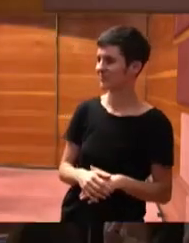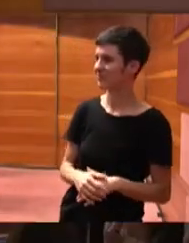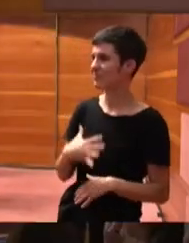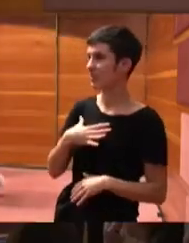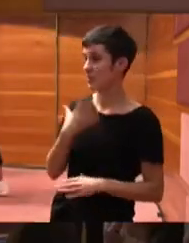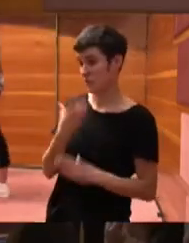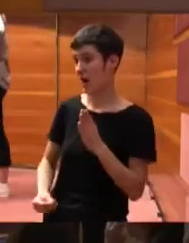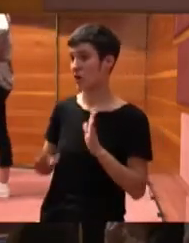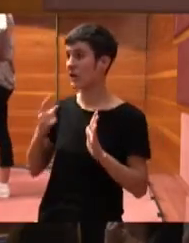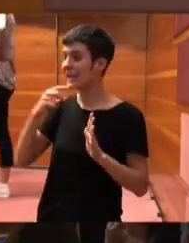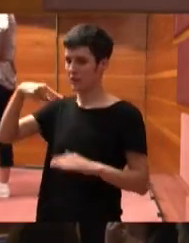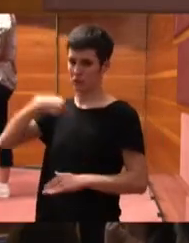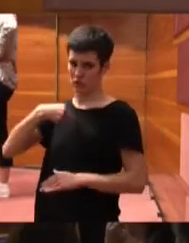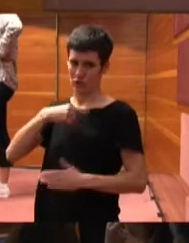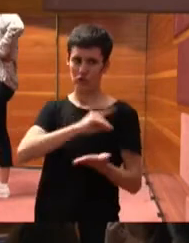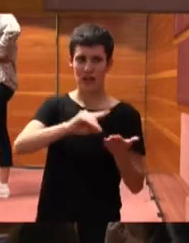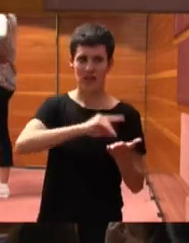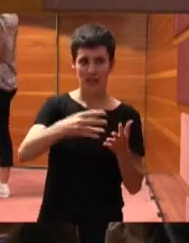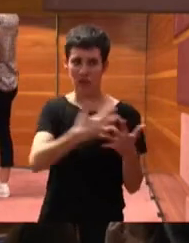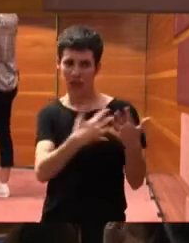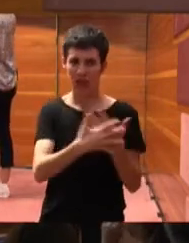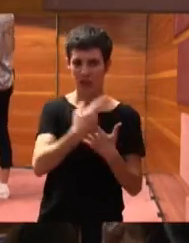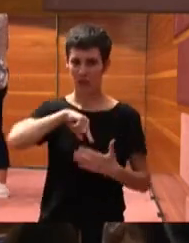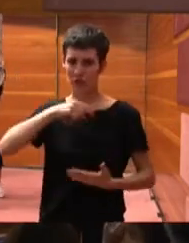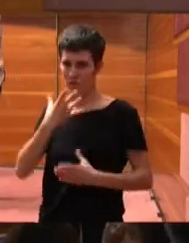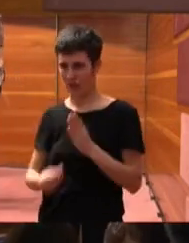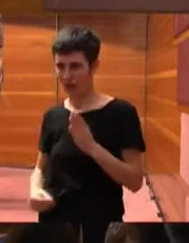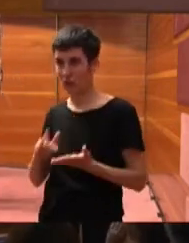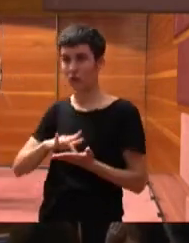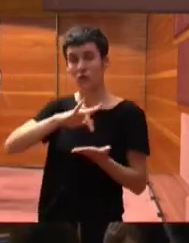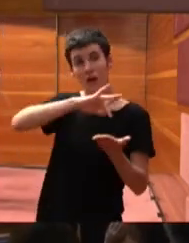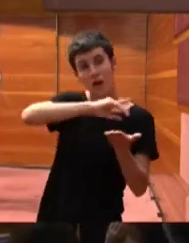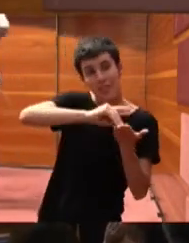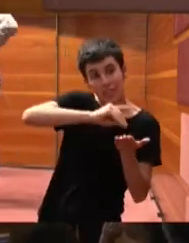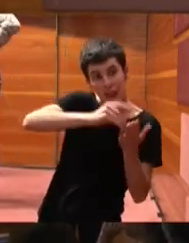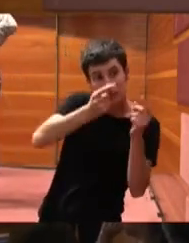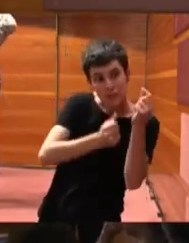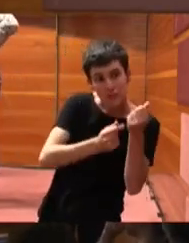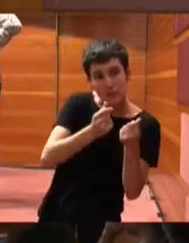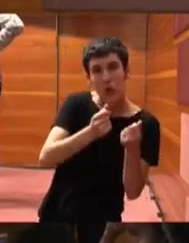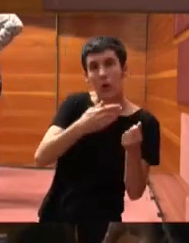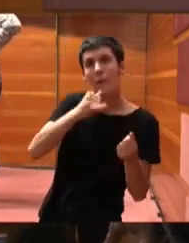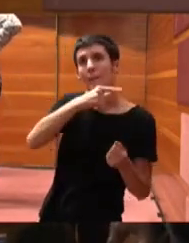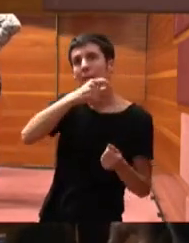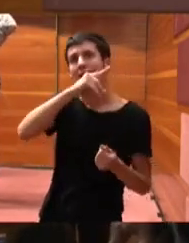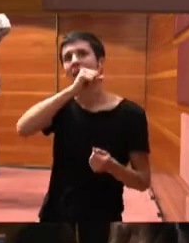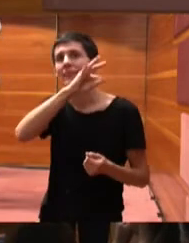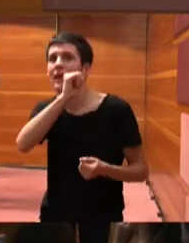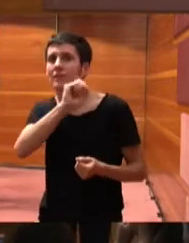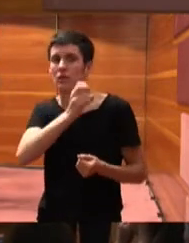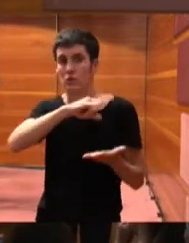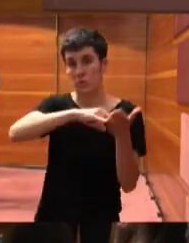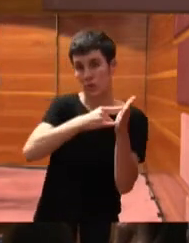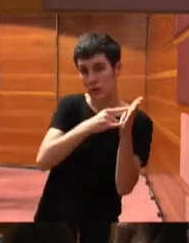Fallamos nosotros mezclando los datos. Lo primero, lo más importante cuando hacemos un proyecto de Big Data, Smart City, lo que